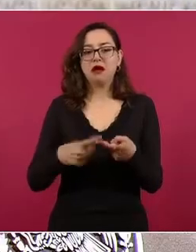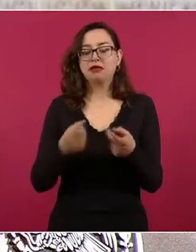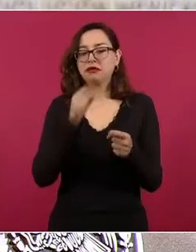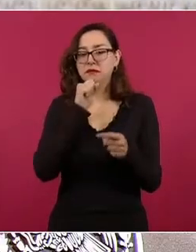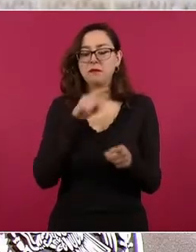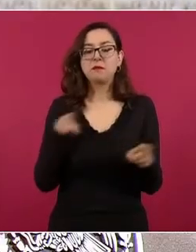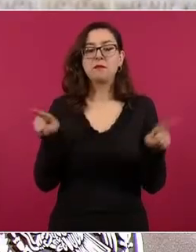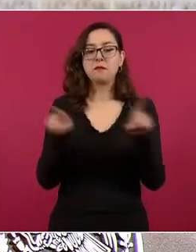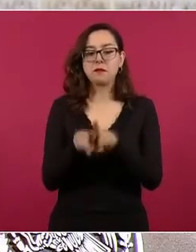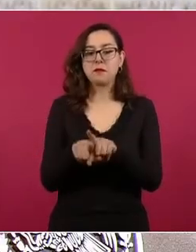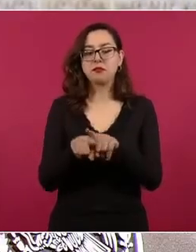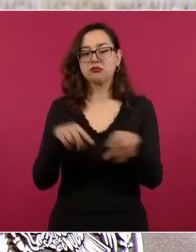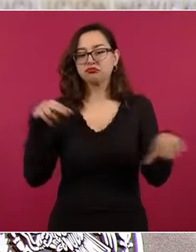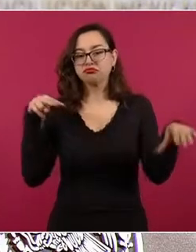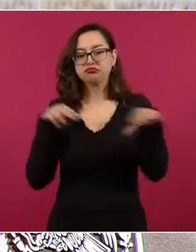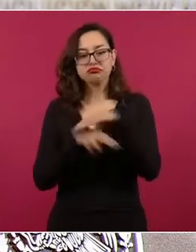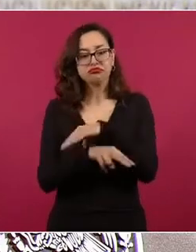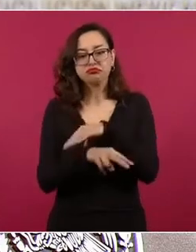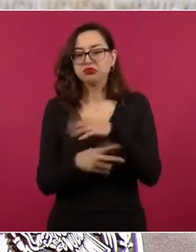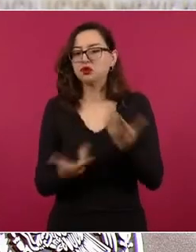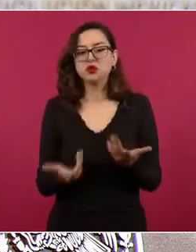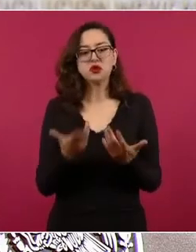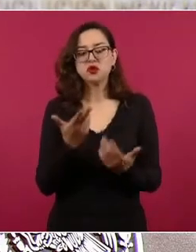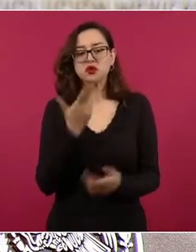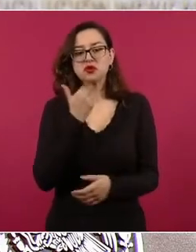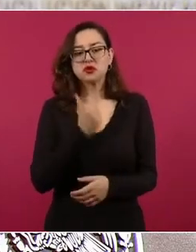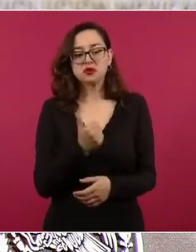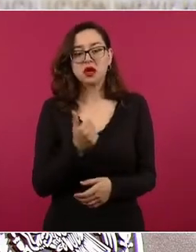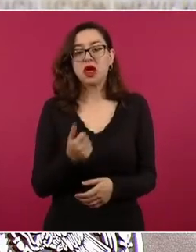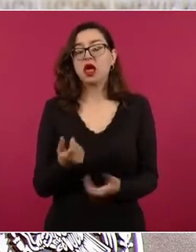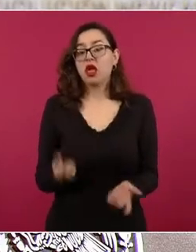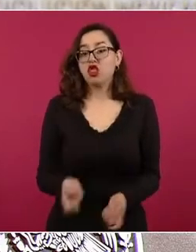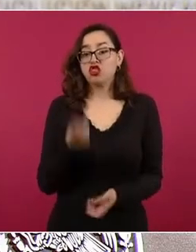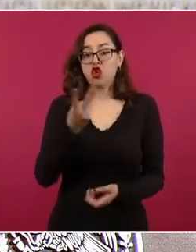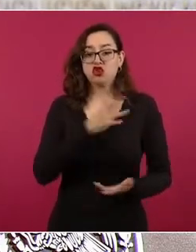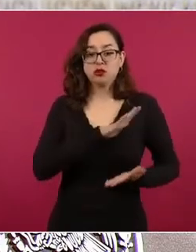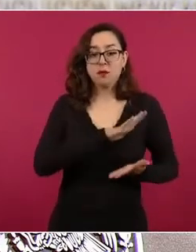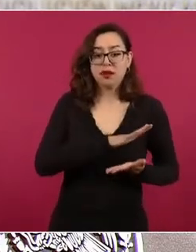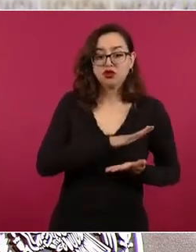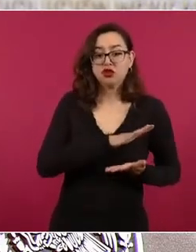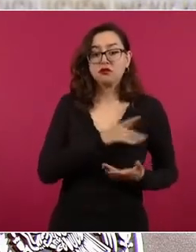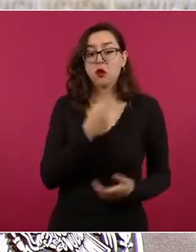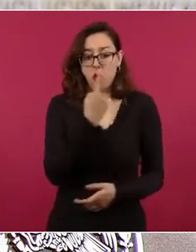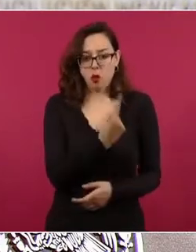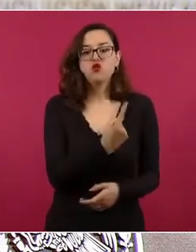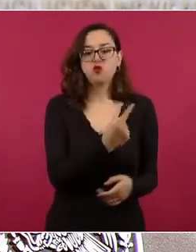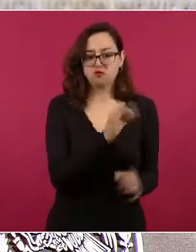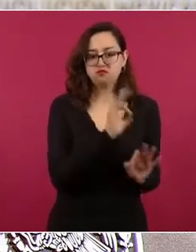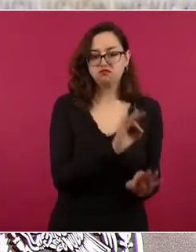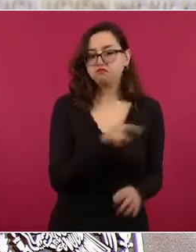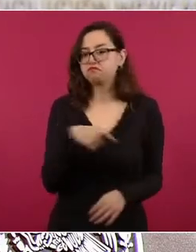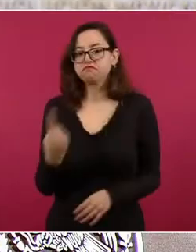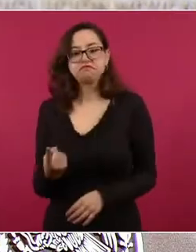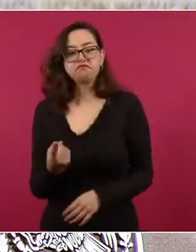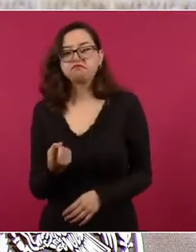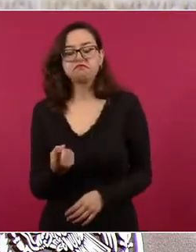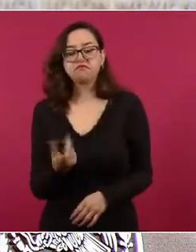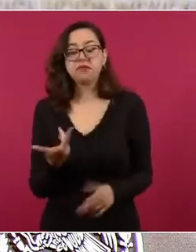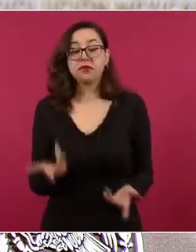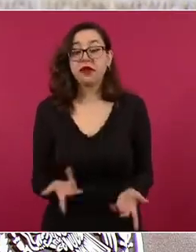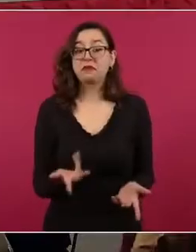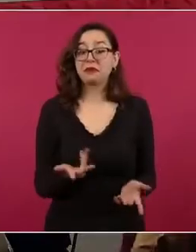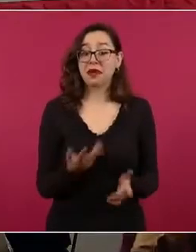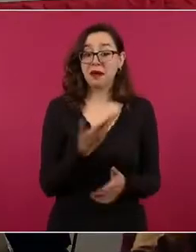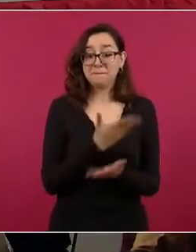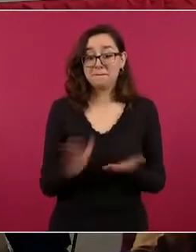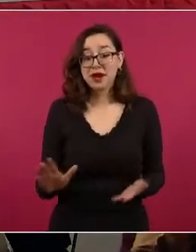tomógrafo del hospital, y solo uno de los 2 mastógrafos está en operación. A eso hay que sumar la necesidad de equipos básicos